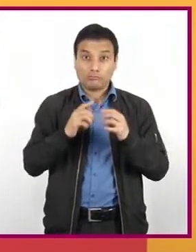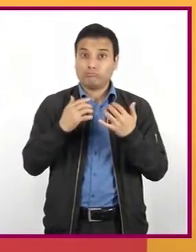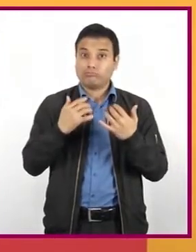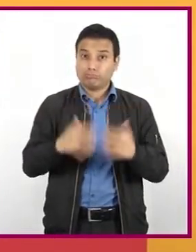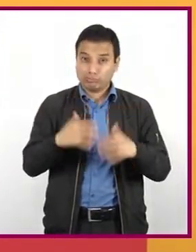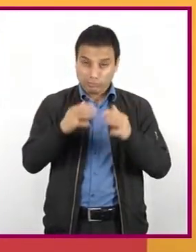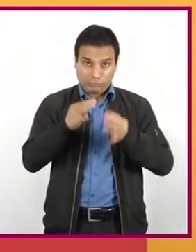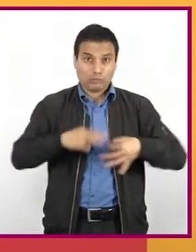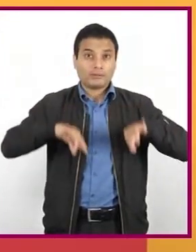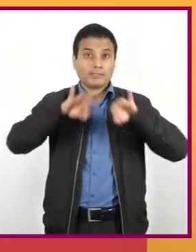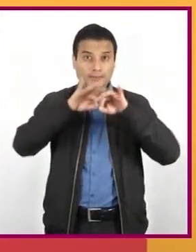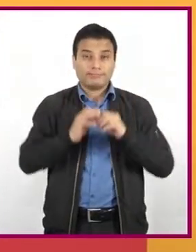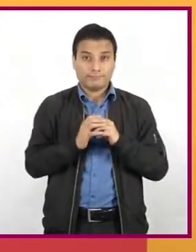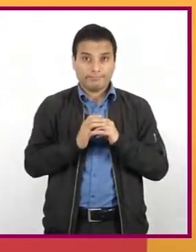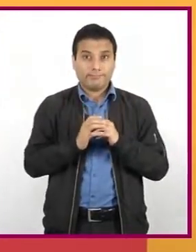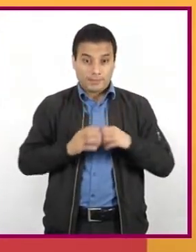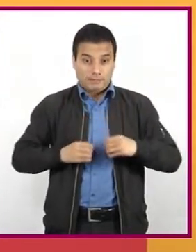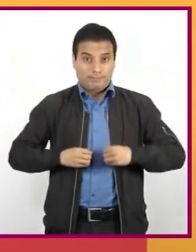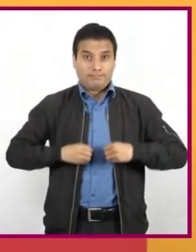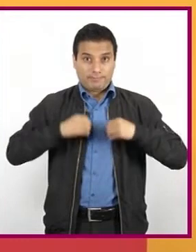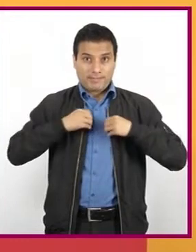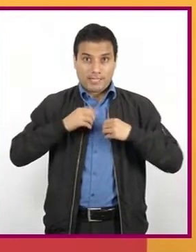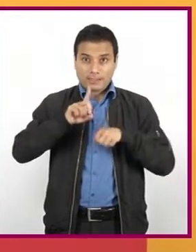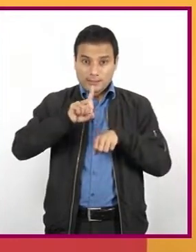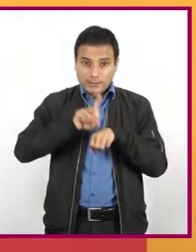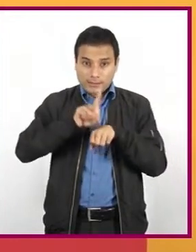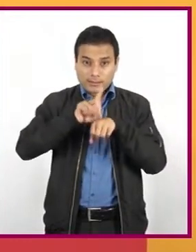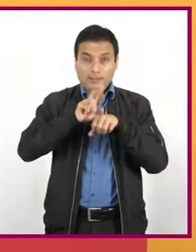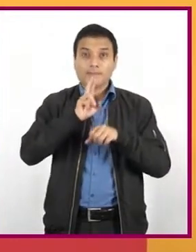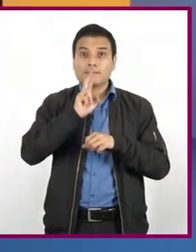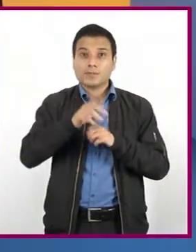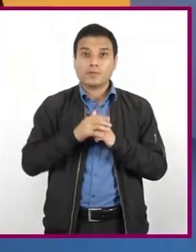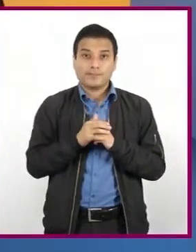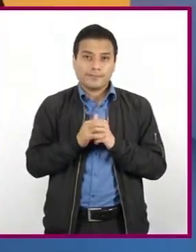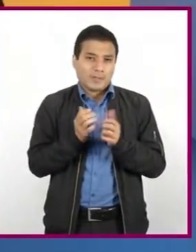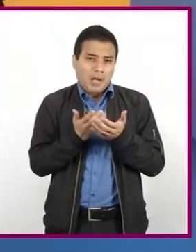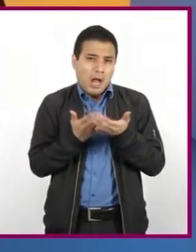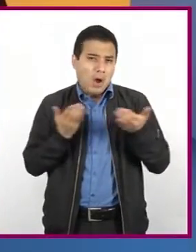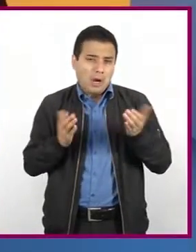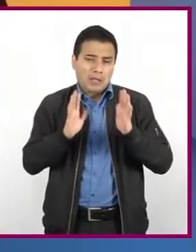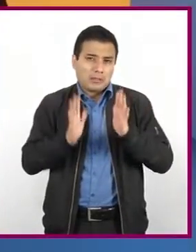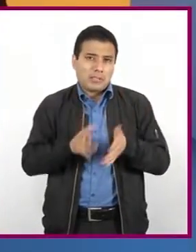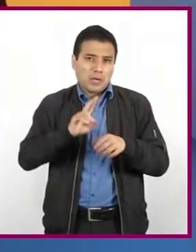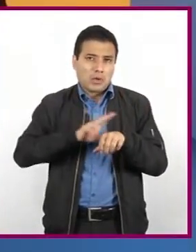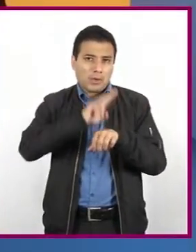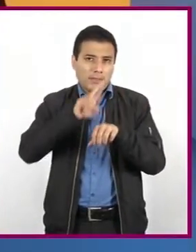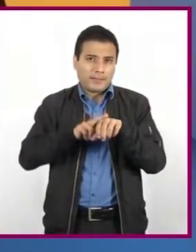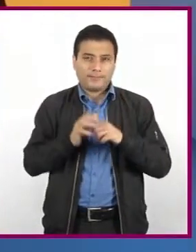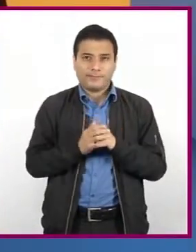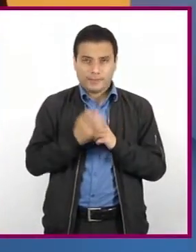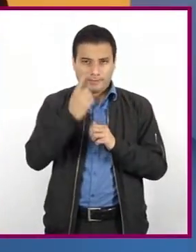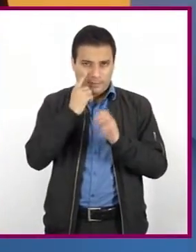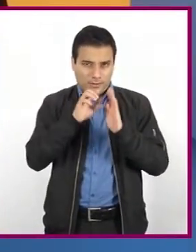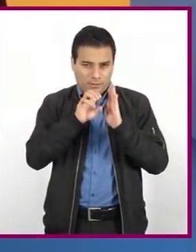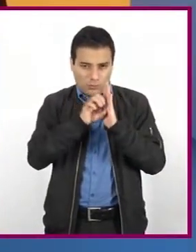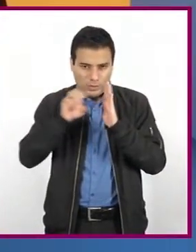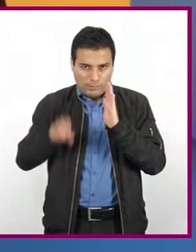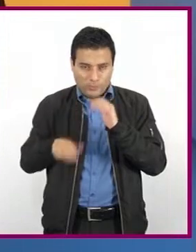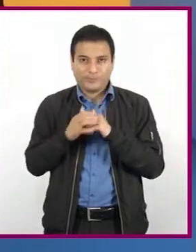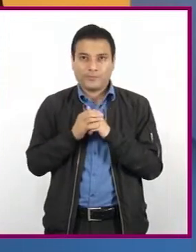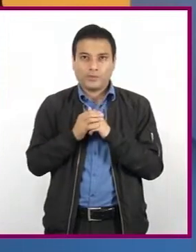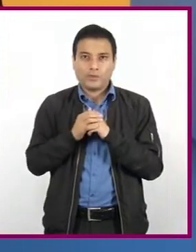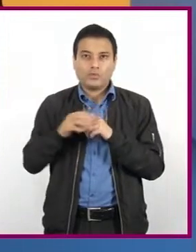en cómo vivimos y en lo que consideramos como normal actualmente. Alumnas y alumnos que nos ven en casa, anoten